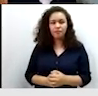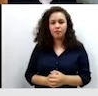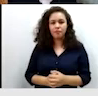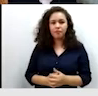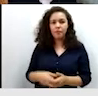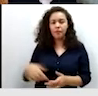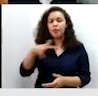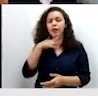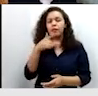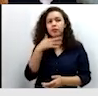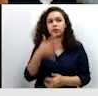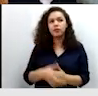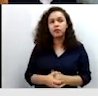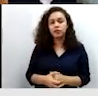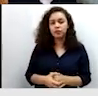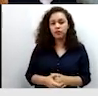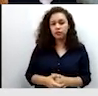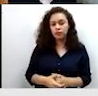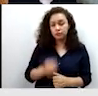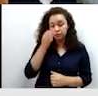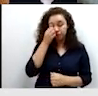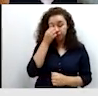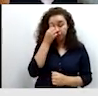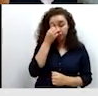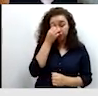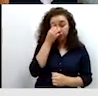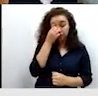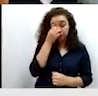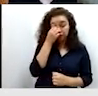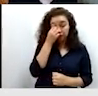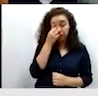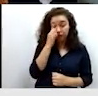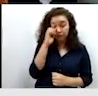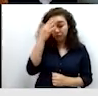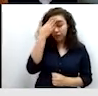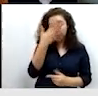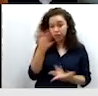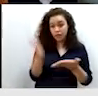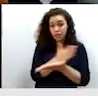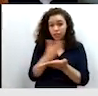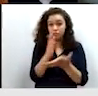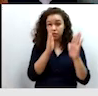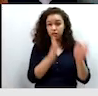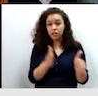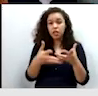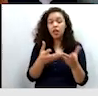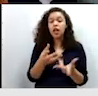Residuos. Aquí siempre, sobre todo, es saber separar los residuos